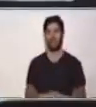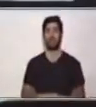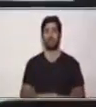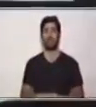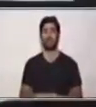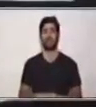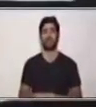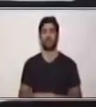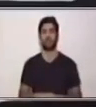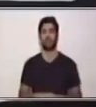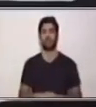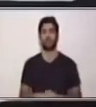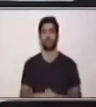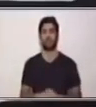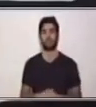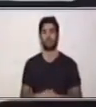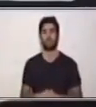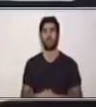caso,